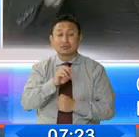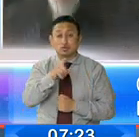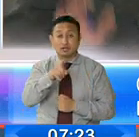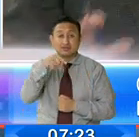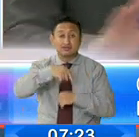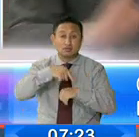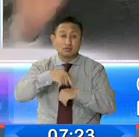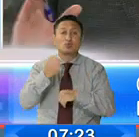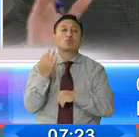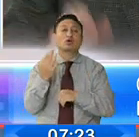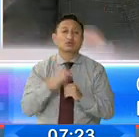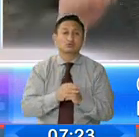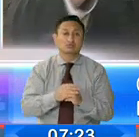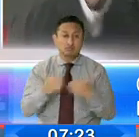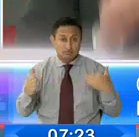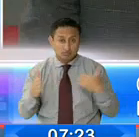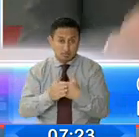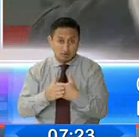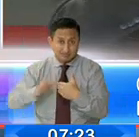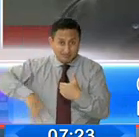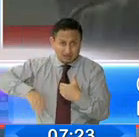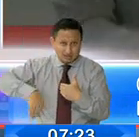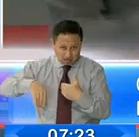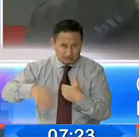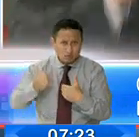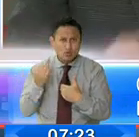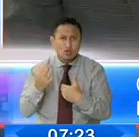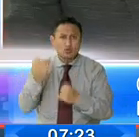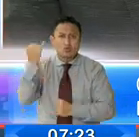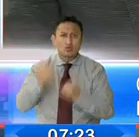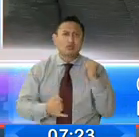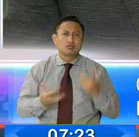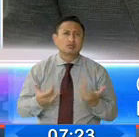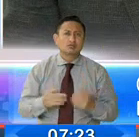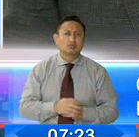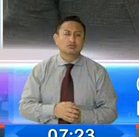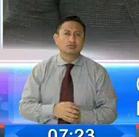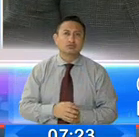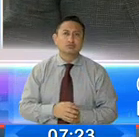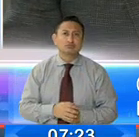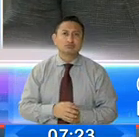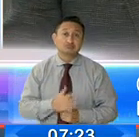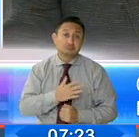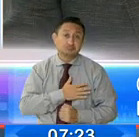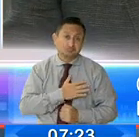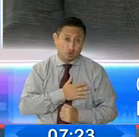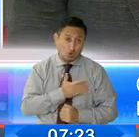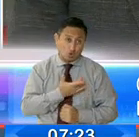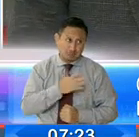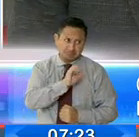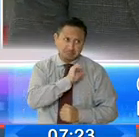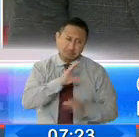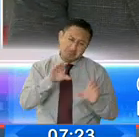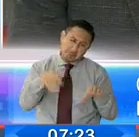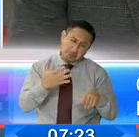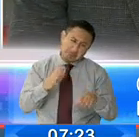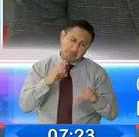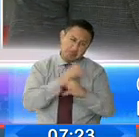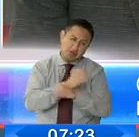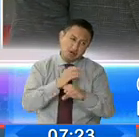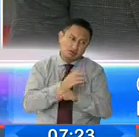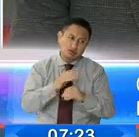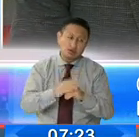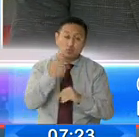O sea, estamos contra el tiempo. ¿Cuál es el límite para que se pronuncie? Yo pienso que hasta